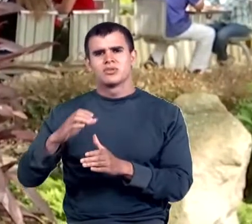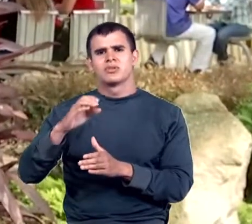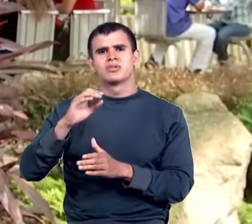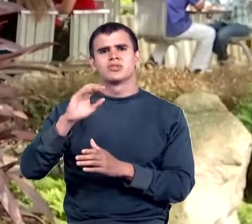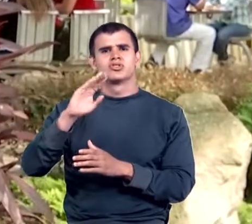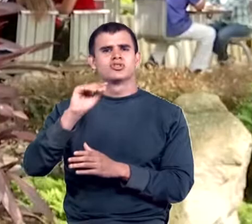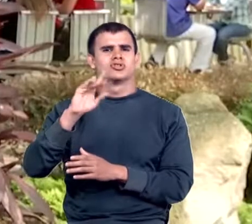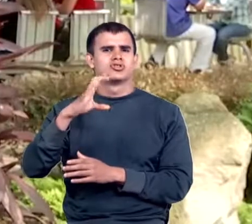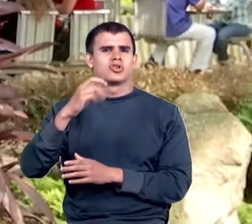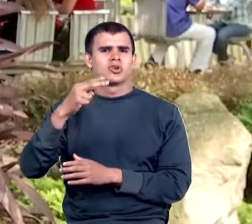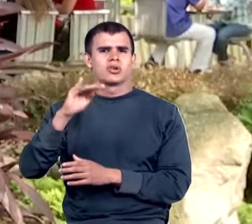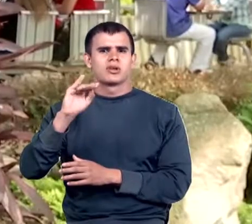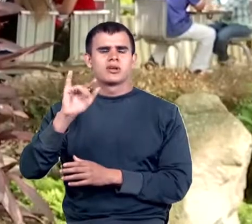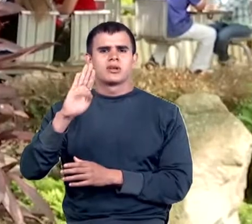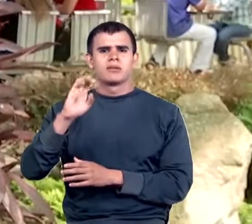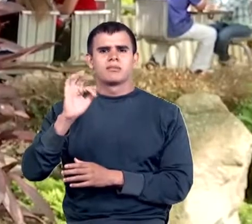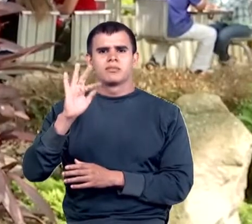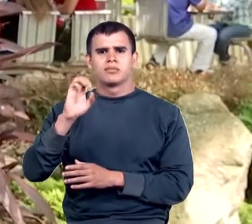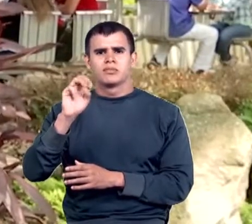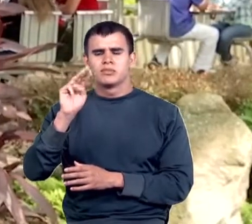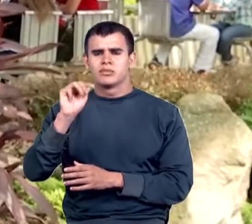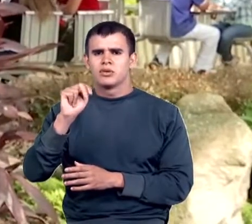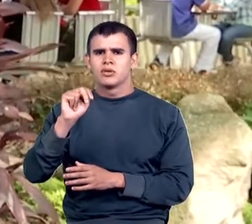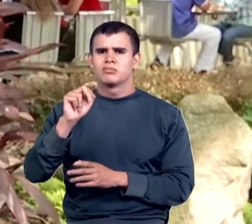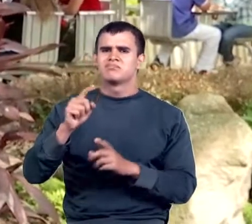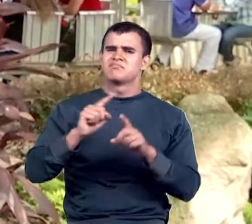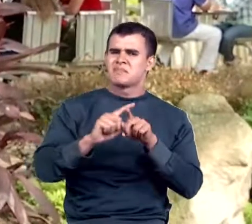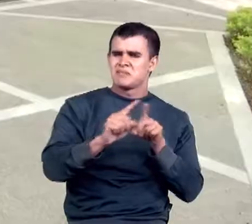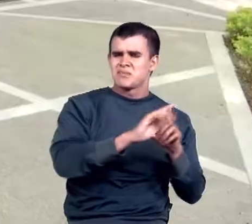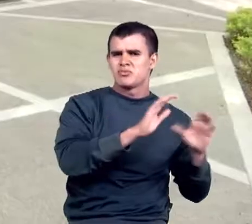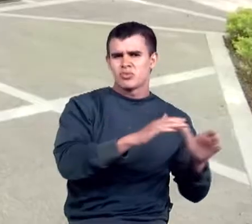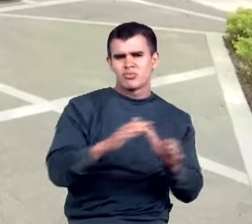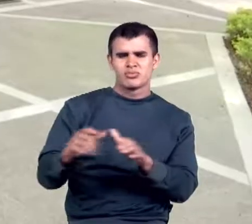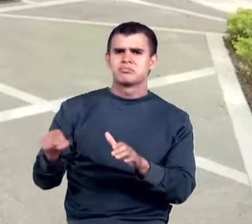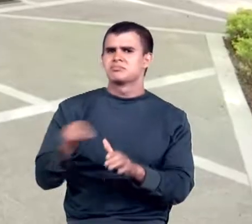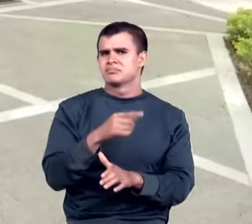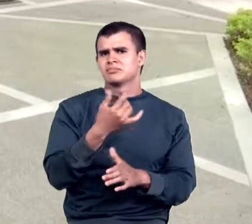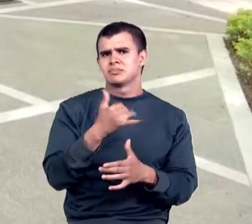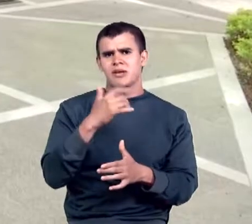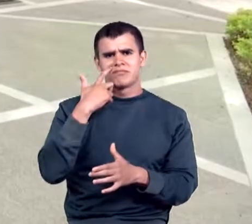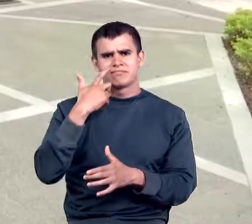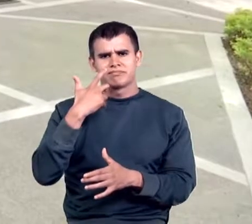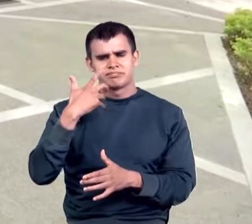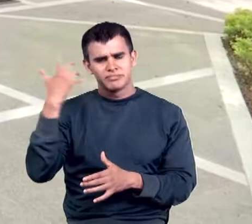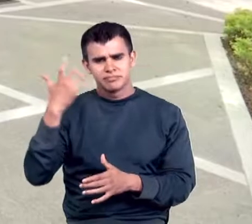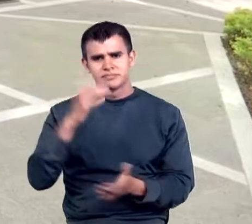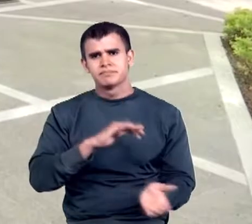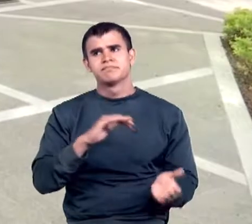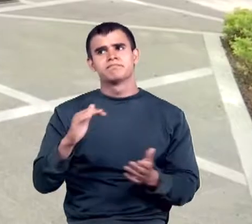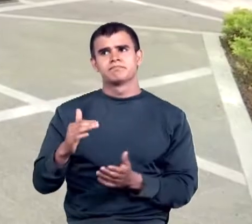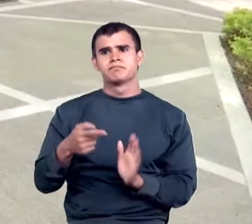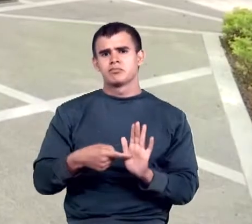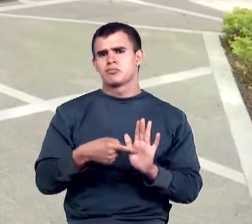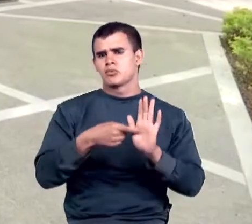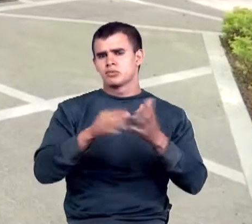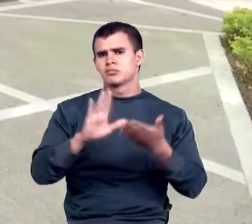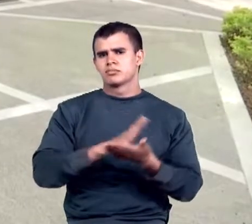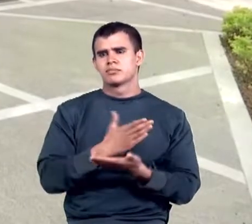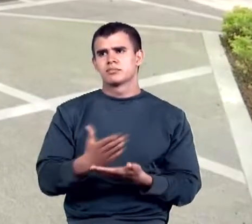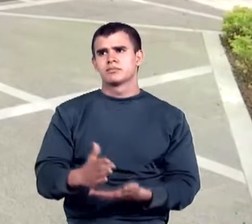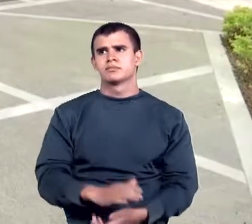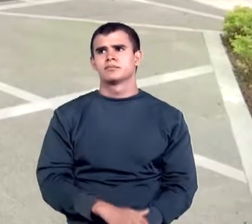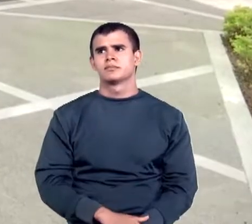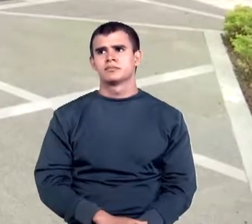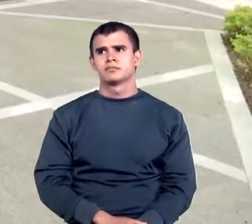de Choquistán, Herencia Timbiquí, Grupo Bahía, Saboreo, La Contundencia, Tanguí Chirimía. ¿Cómo fue que hizo